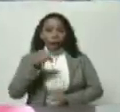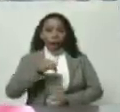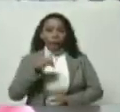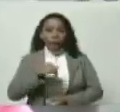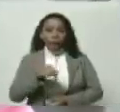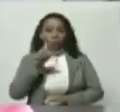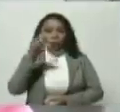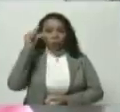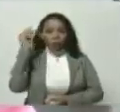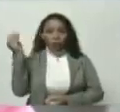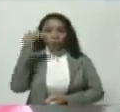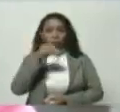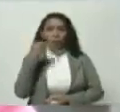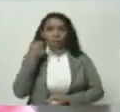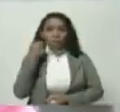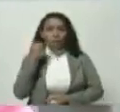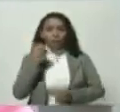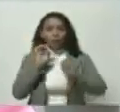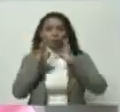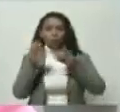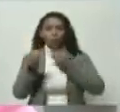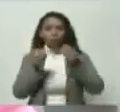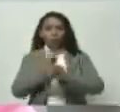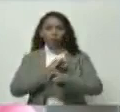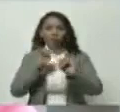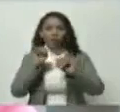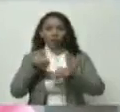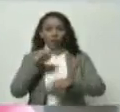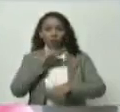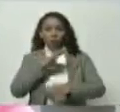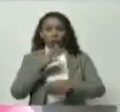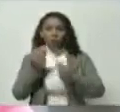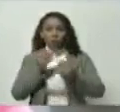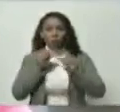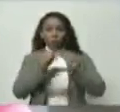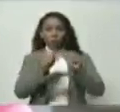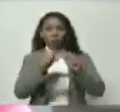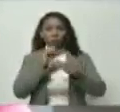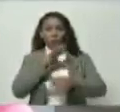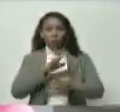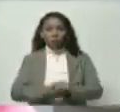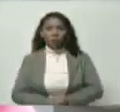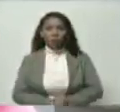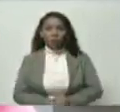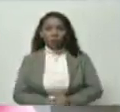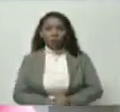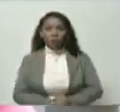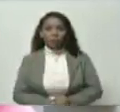unos días más para contarles cómo termina esta historia o cómo continúa esta historia. Va, que...